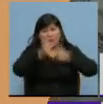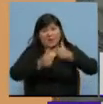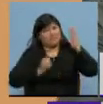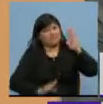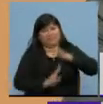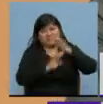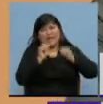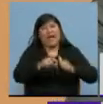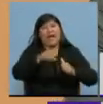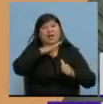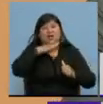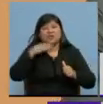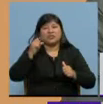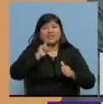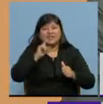de semana